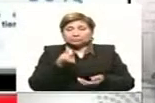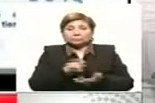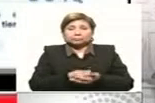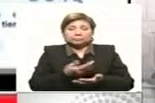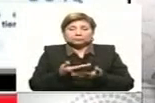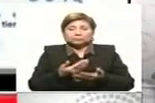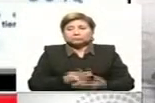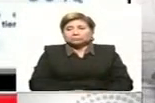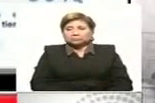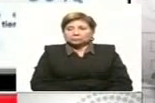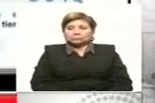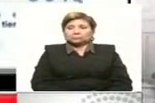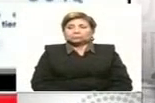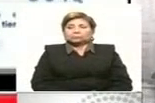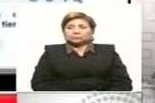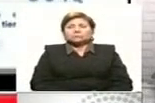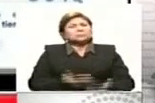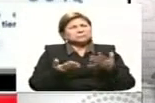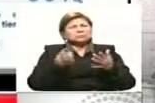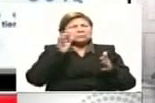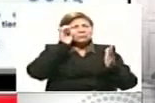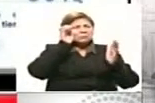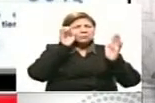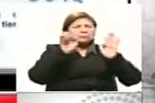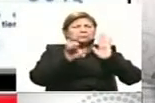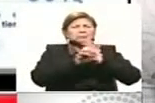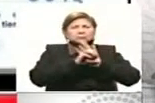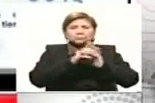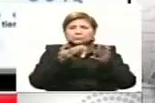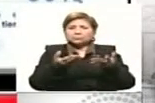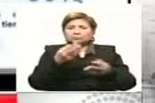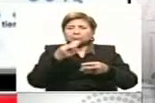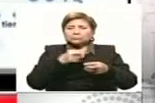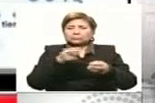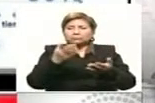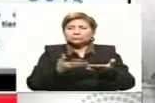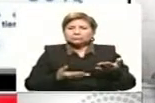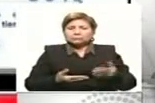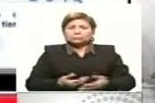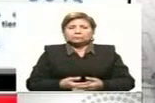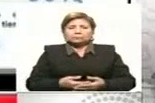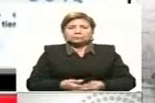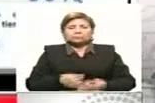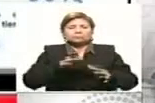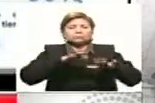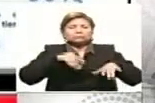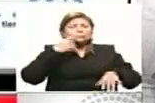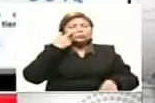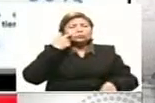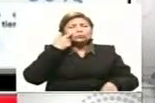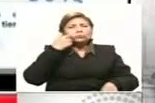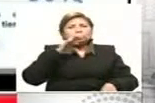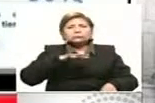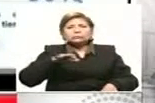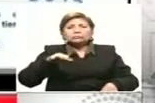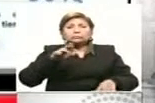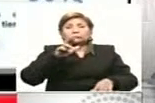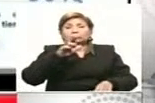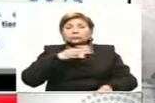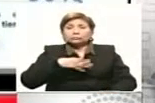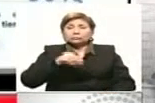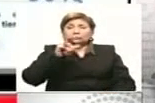se cumpla, ¿no? Por ejemplo, en el tema de la prevalencia de anemia en niñas y niños de 6 a 35